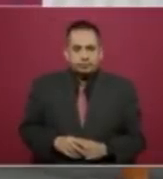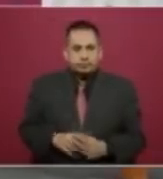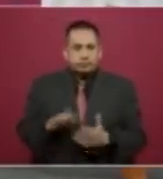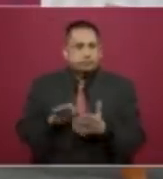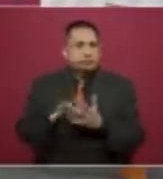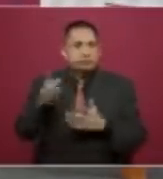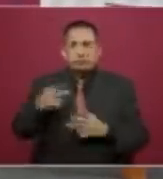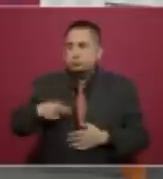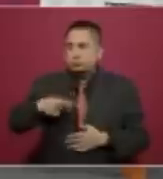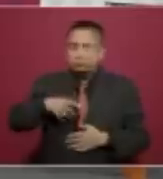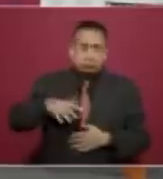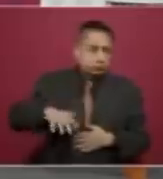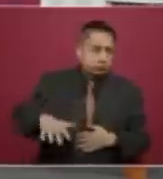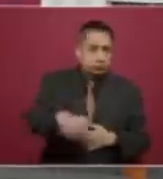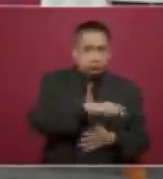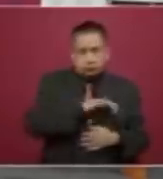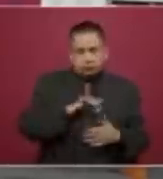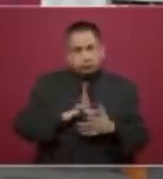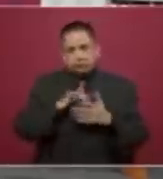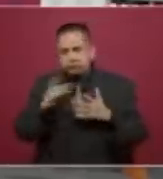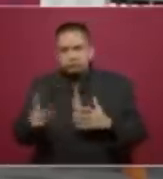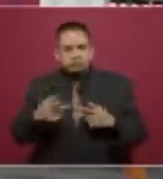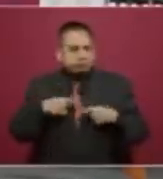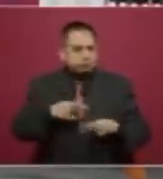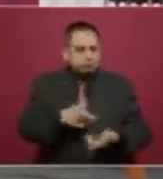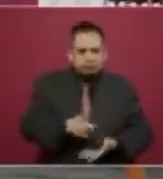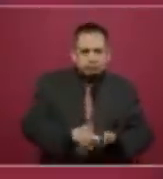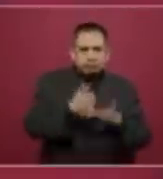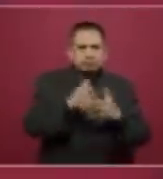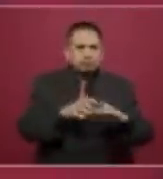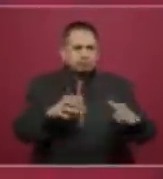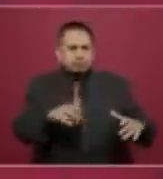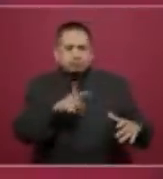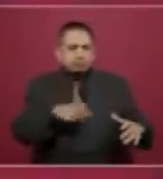Gracias a la gente, gracias a los ciudadanos.